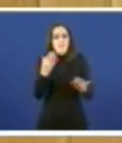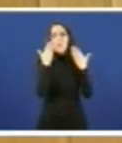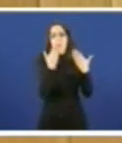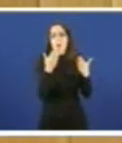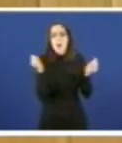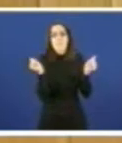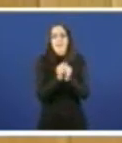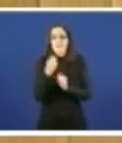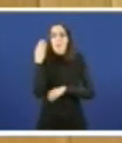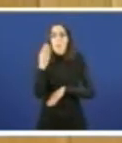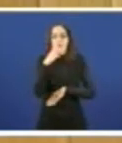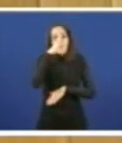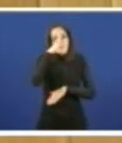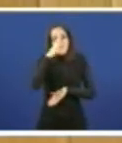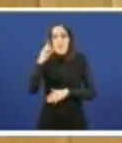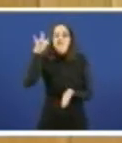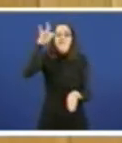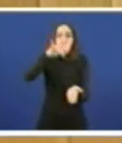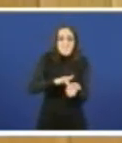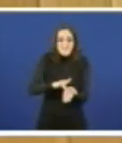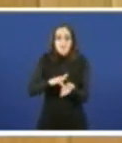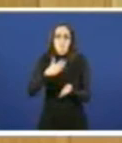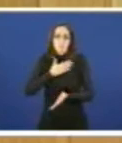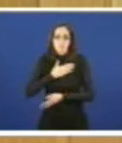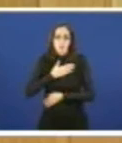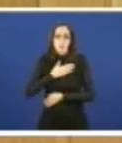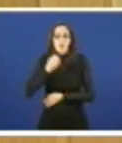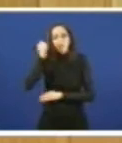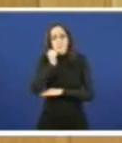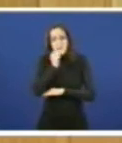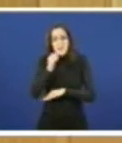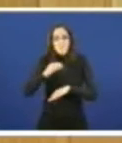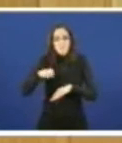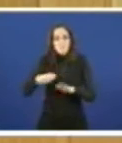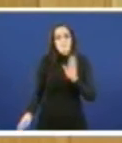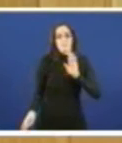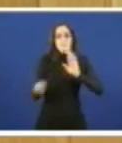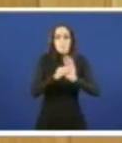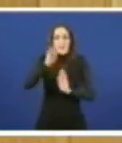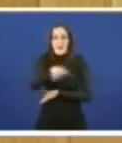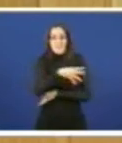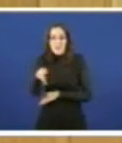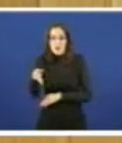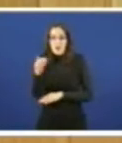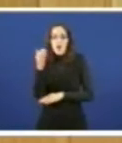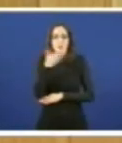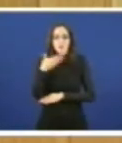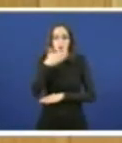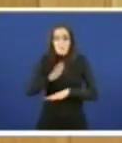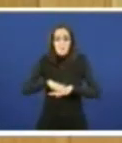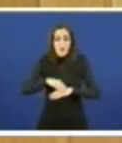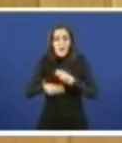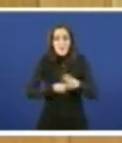como a data de Rosalía no calendario escolar e que, polo tanto, existan actividades que os centros